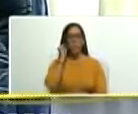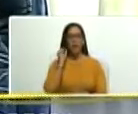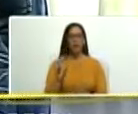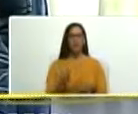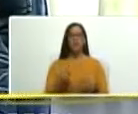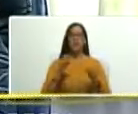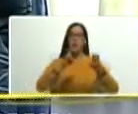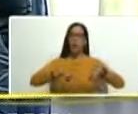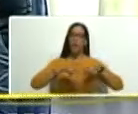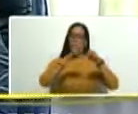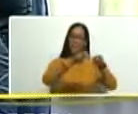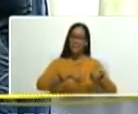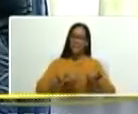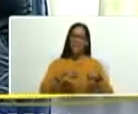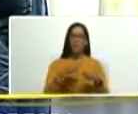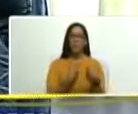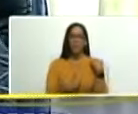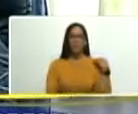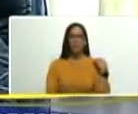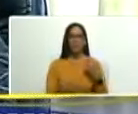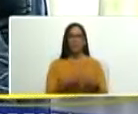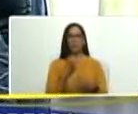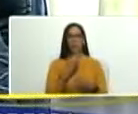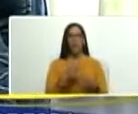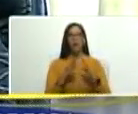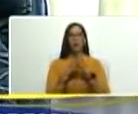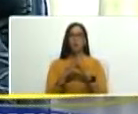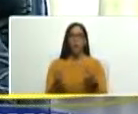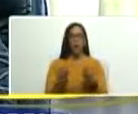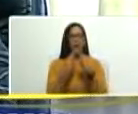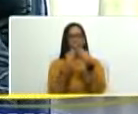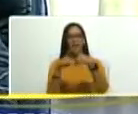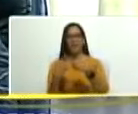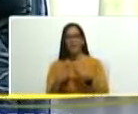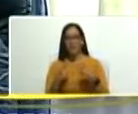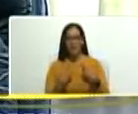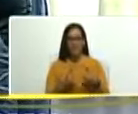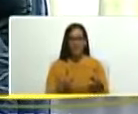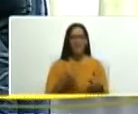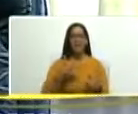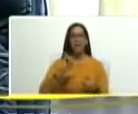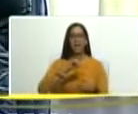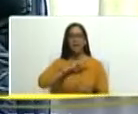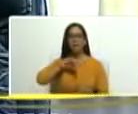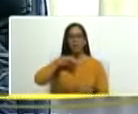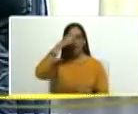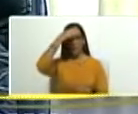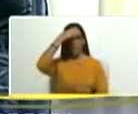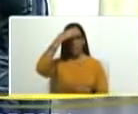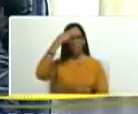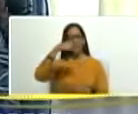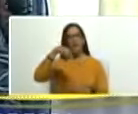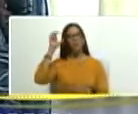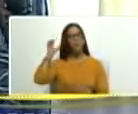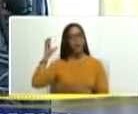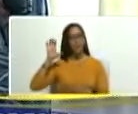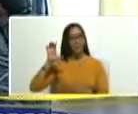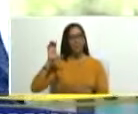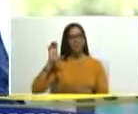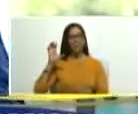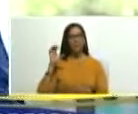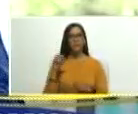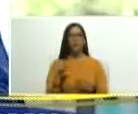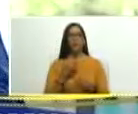los campesinos, presidente, y bueno, toda la diversidad que existe en nuestra patria. Con mucho